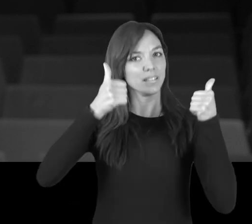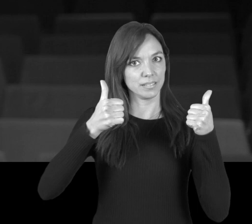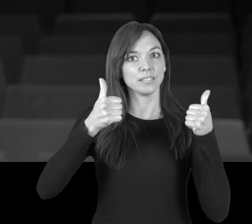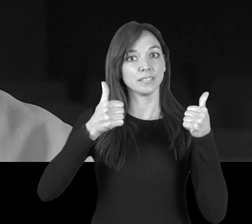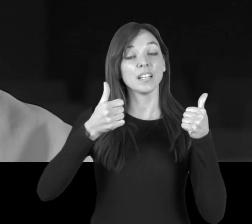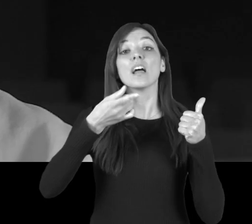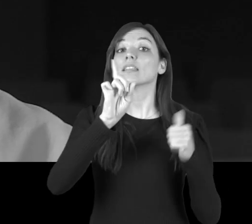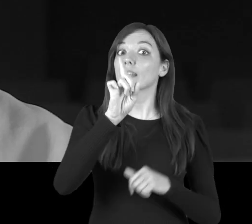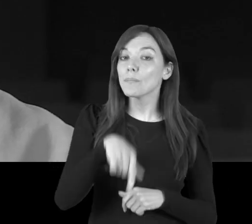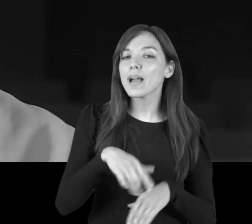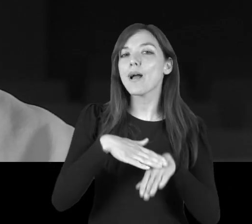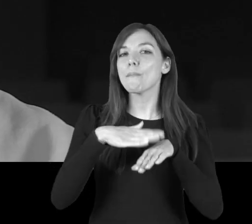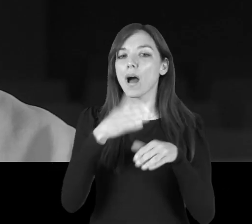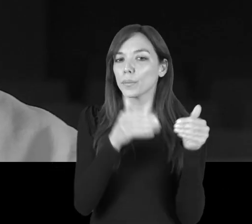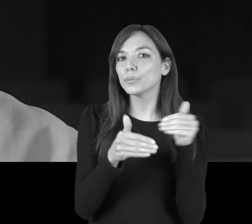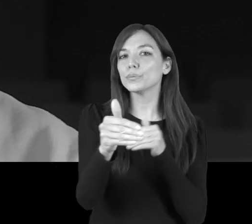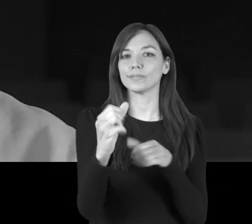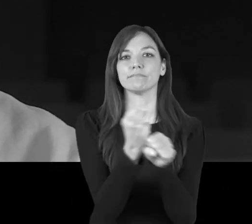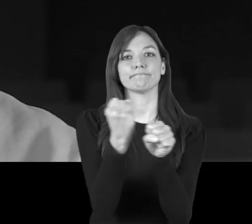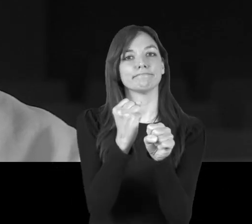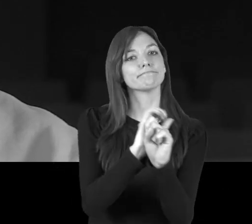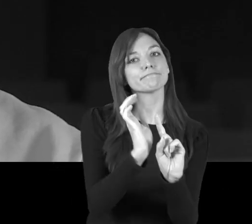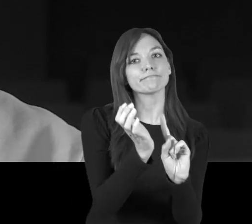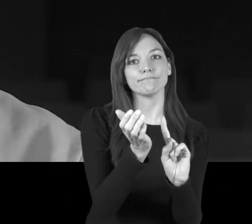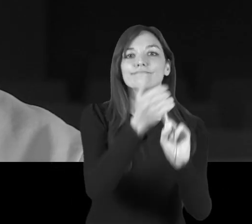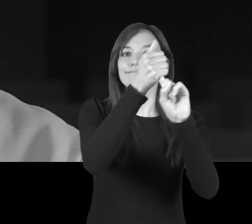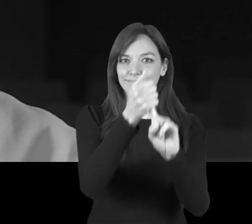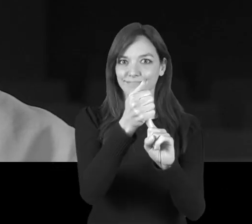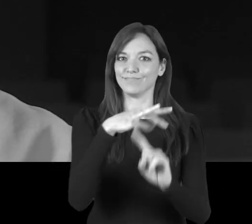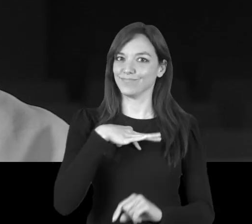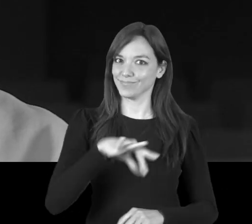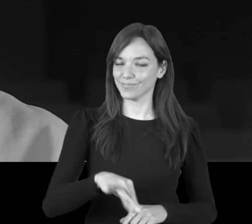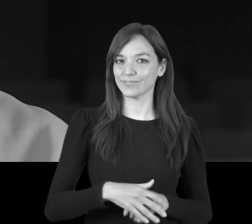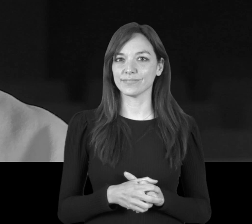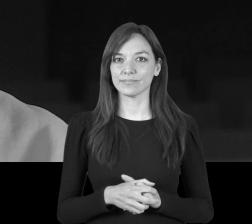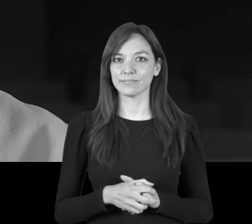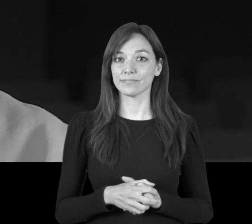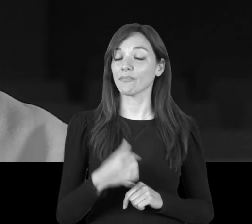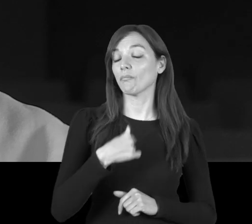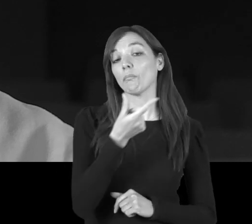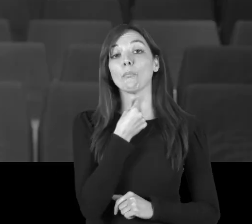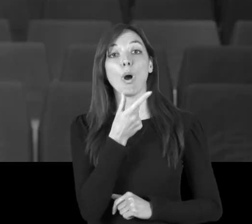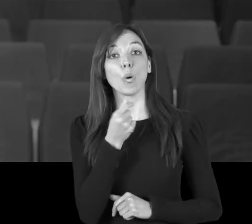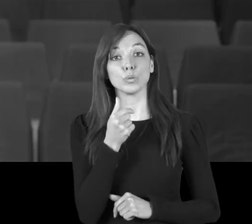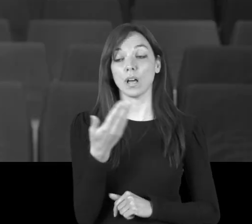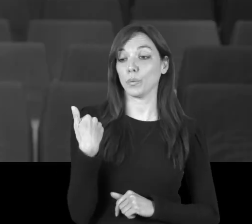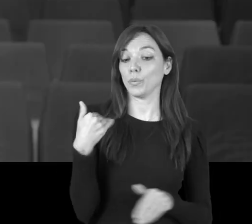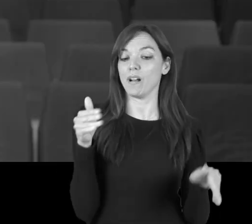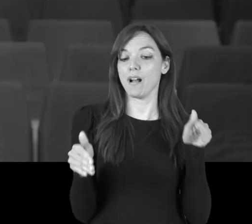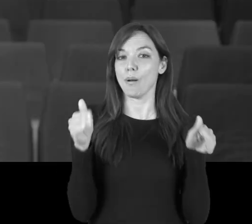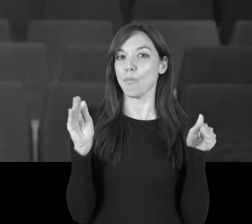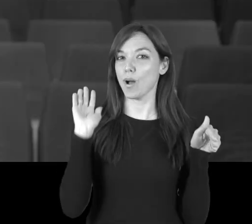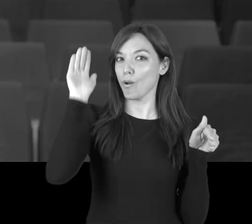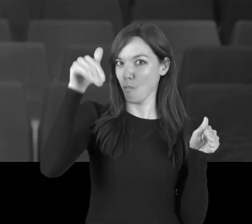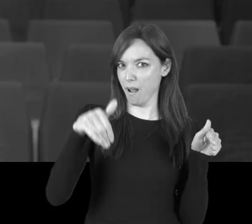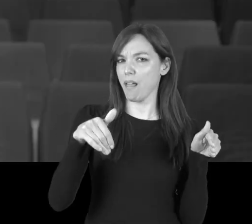independiente, para conseguir un trabajo o un empleo. A mí me